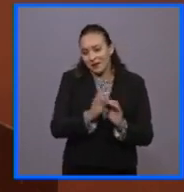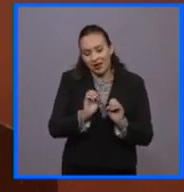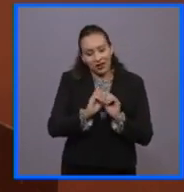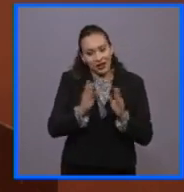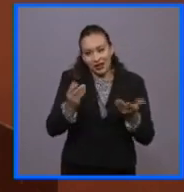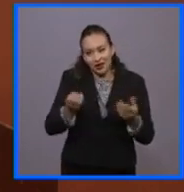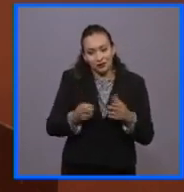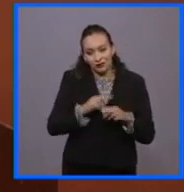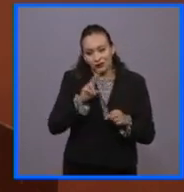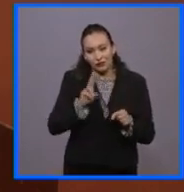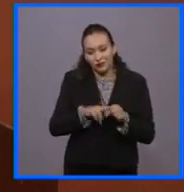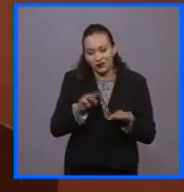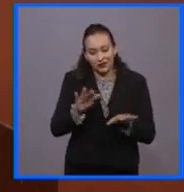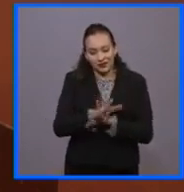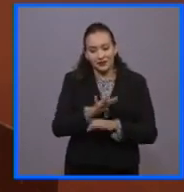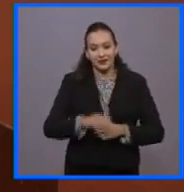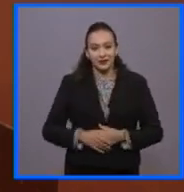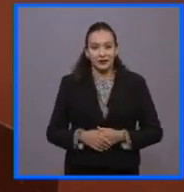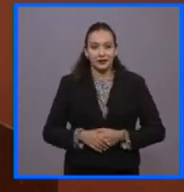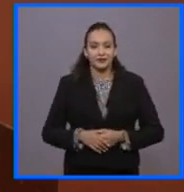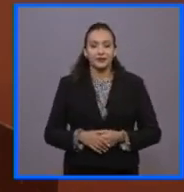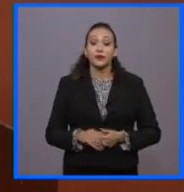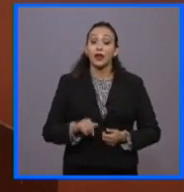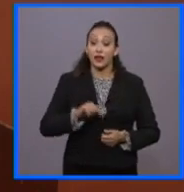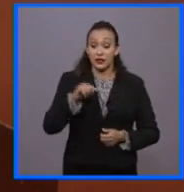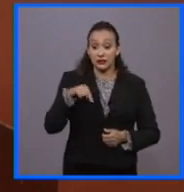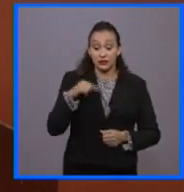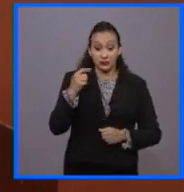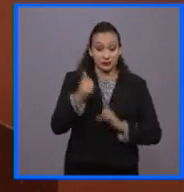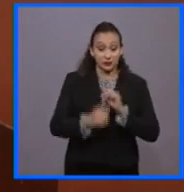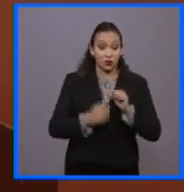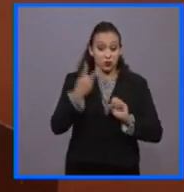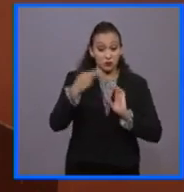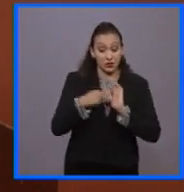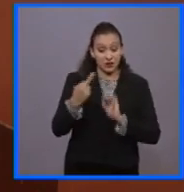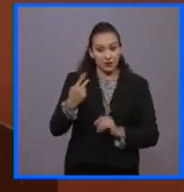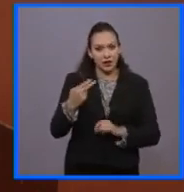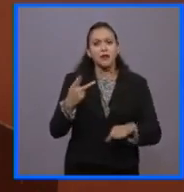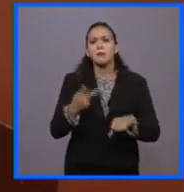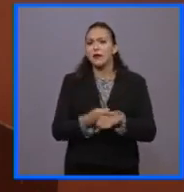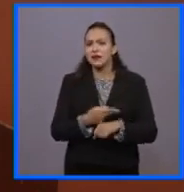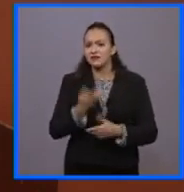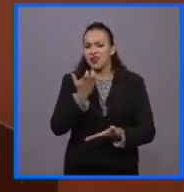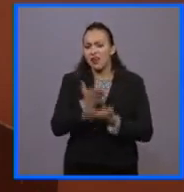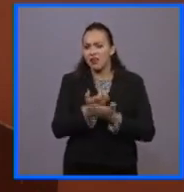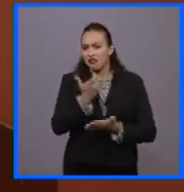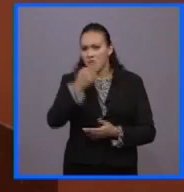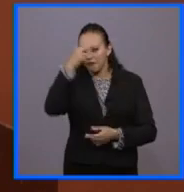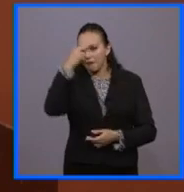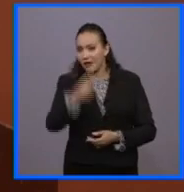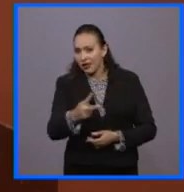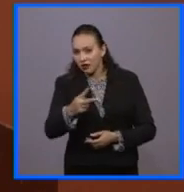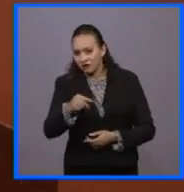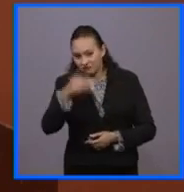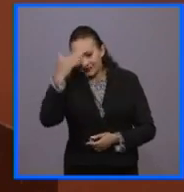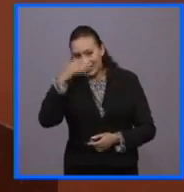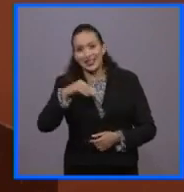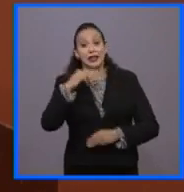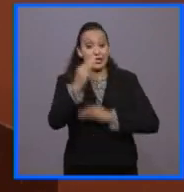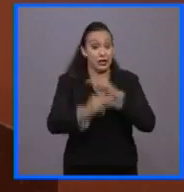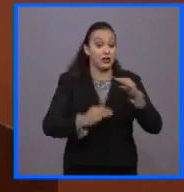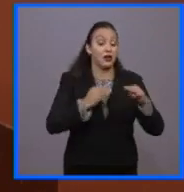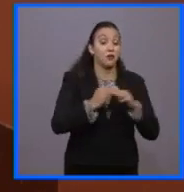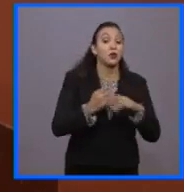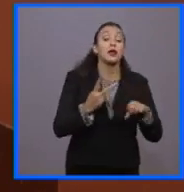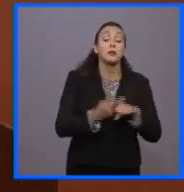inicialmente. En pleno 2025, las condiciones económicas de nuestro país y en el mundo aún